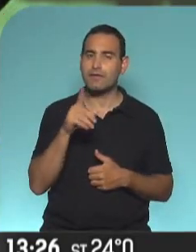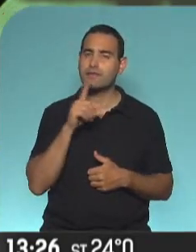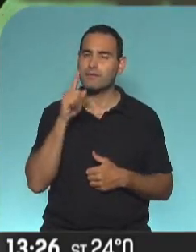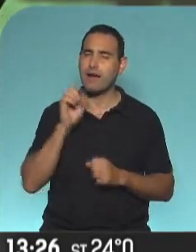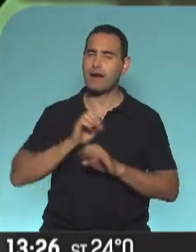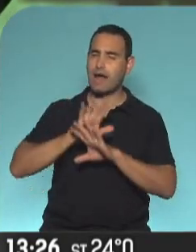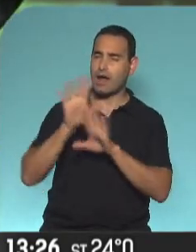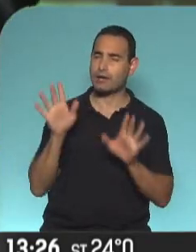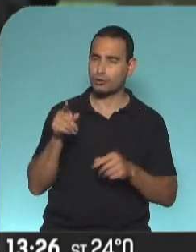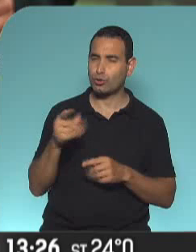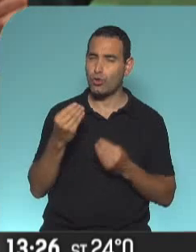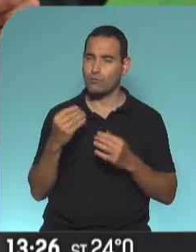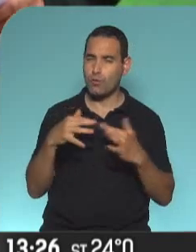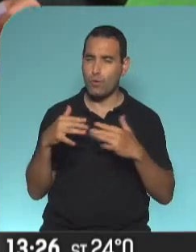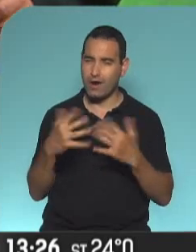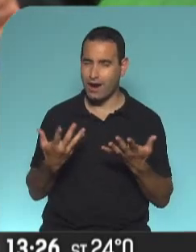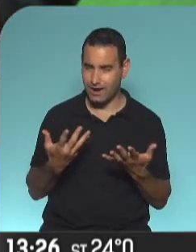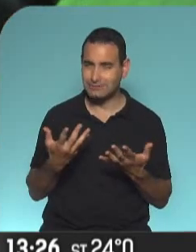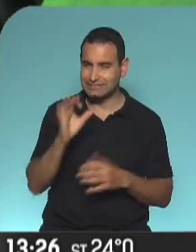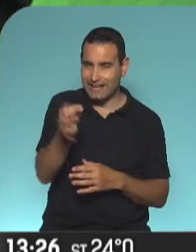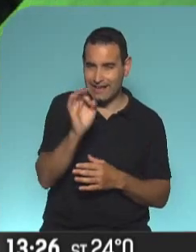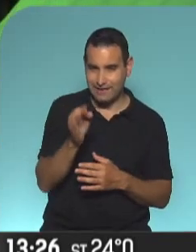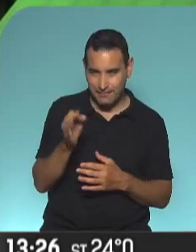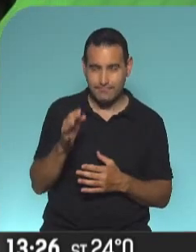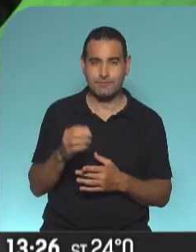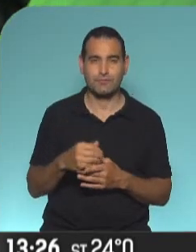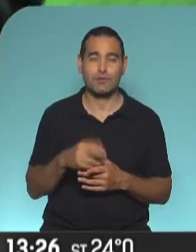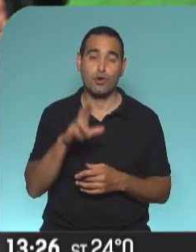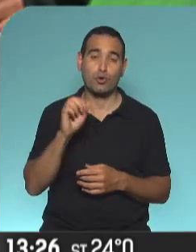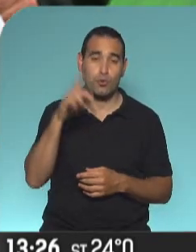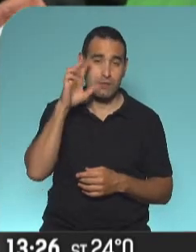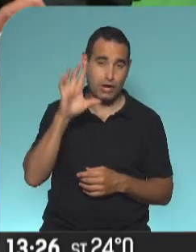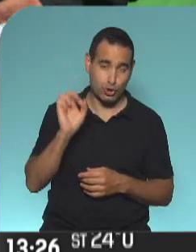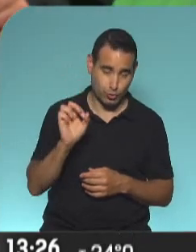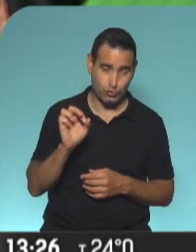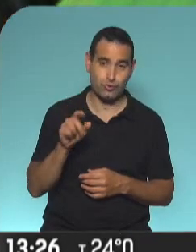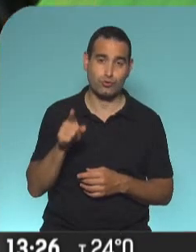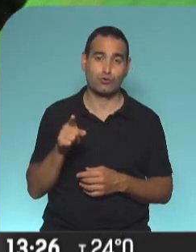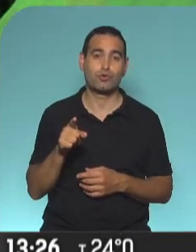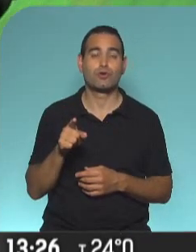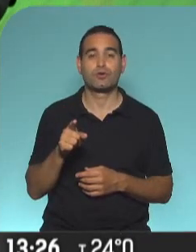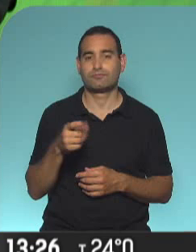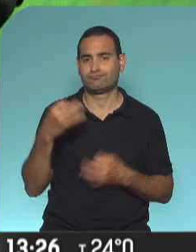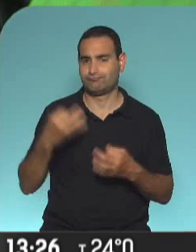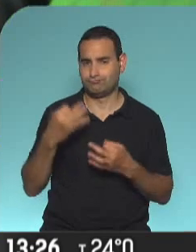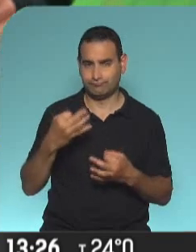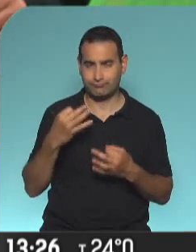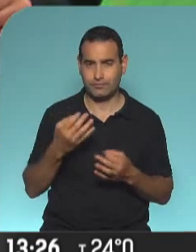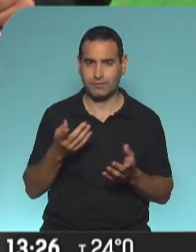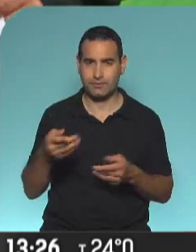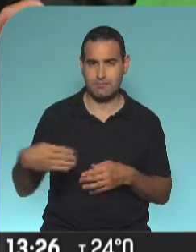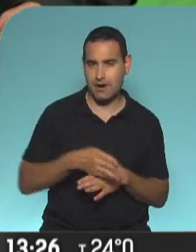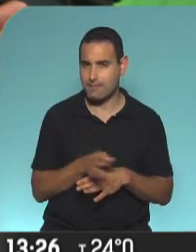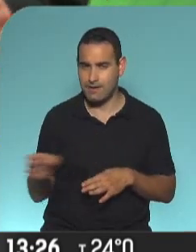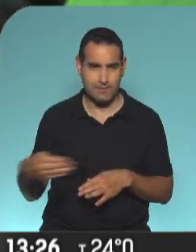puntos de lo que juega, a qué juega, de qué manera, con Ángel Romero, el jugador de San Lorenzo, descollando, haciendo de enganche, moviéndose por